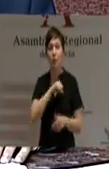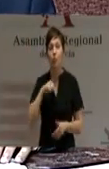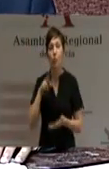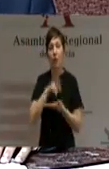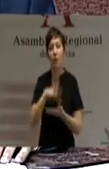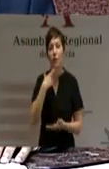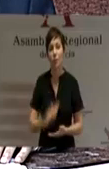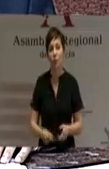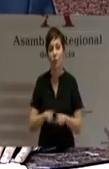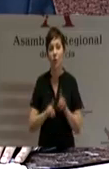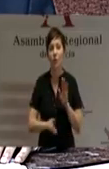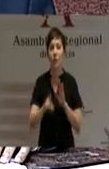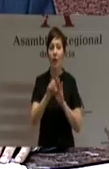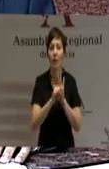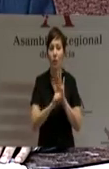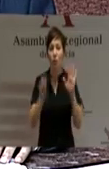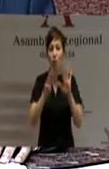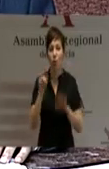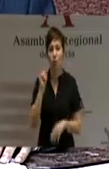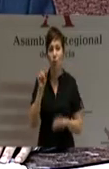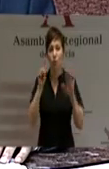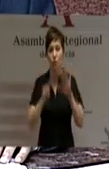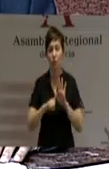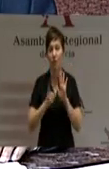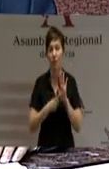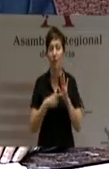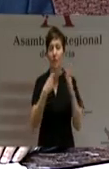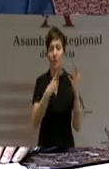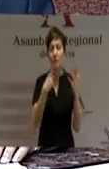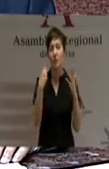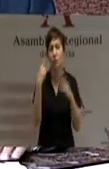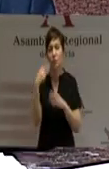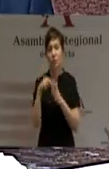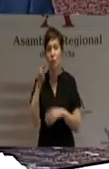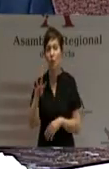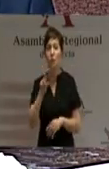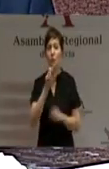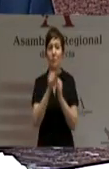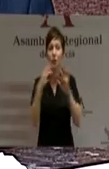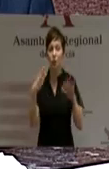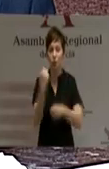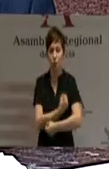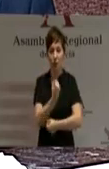con lo dispuesto en el artículo 8.6 de la Ley 6/2004 de 28 de diciembre del Estatuto del